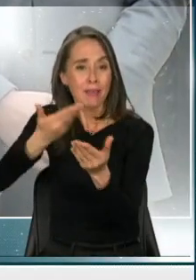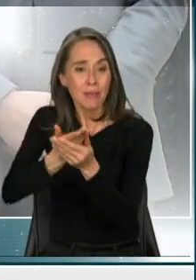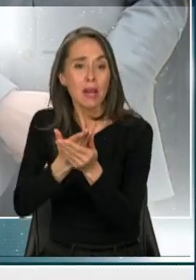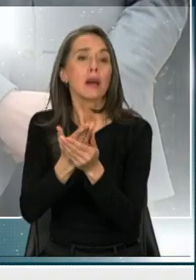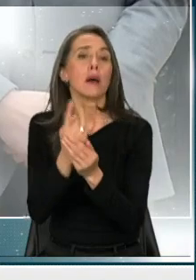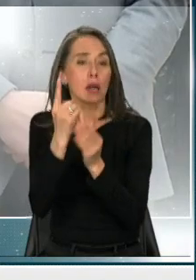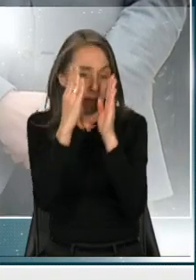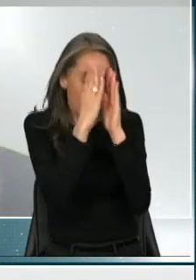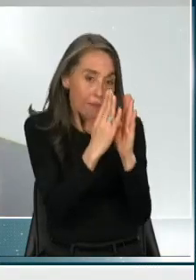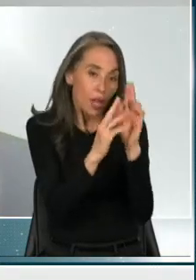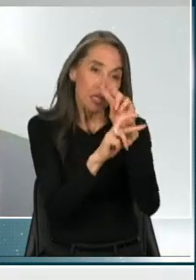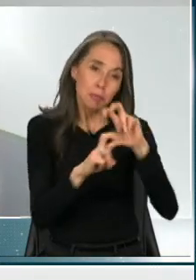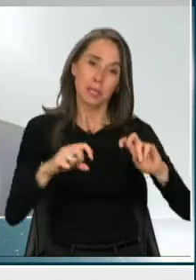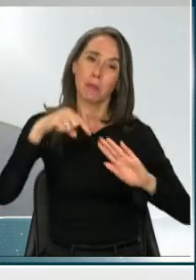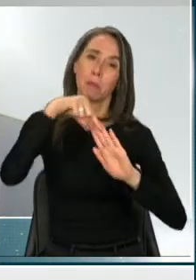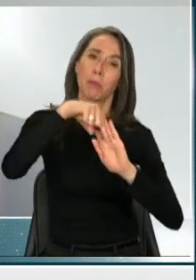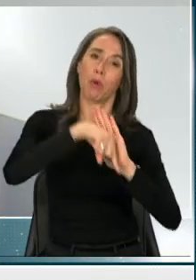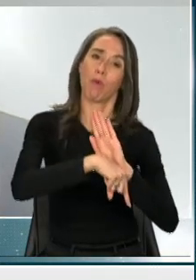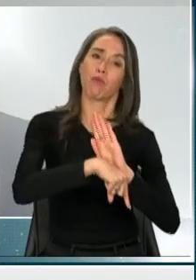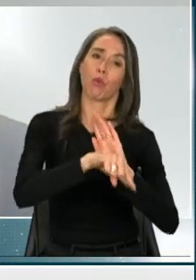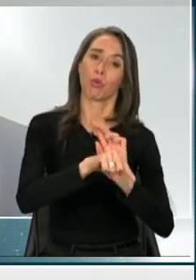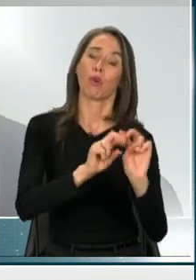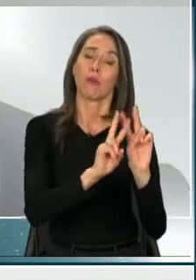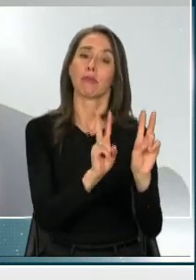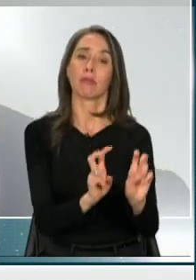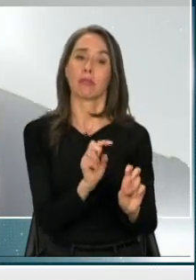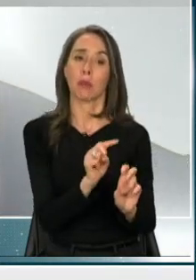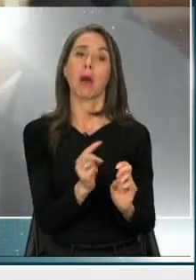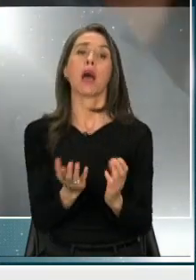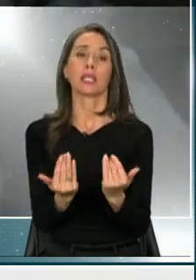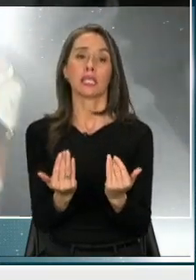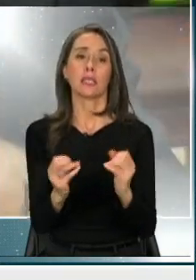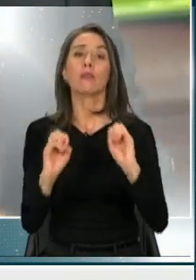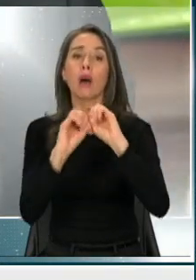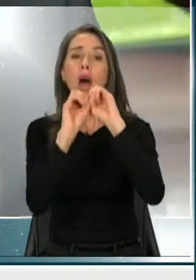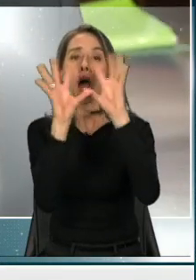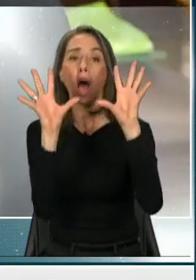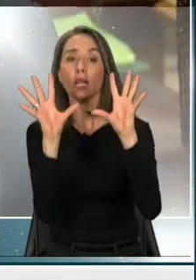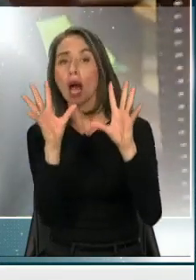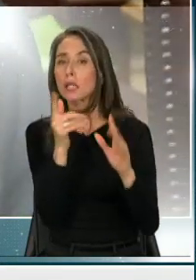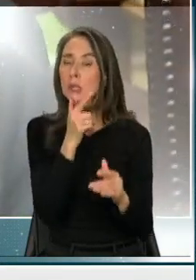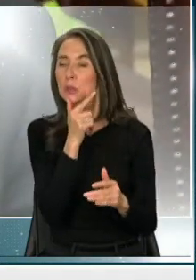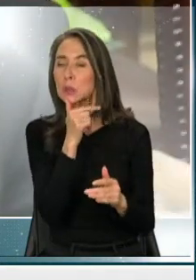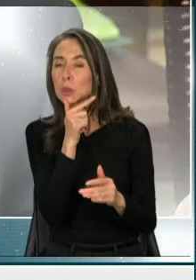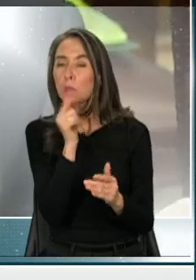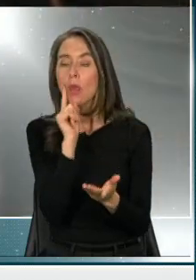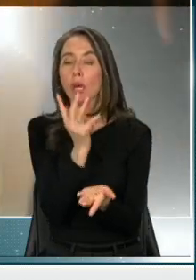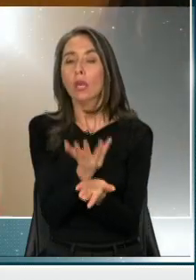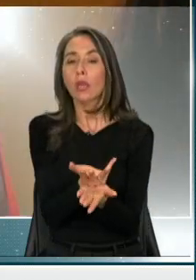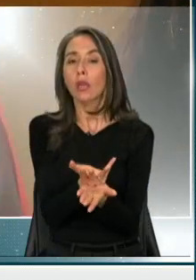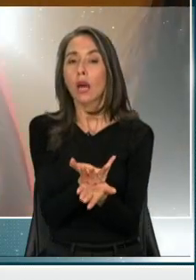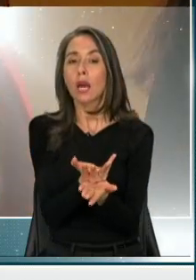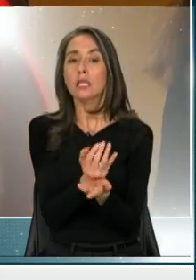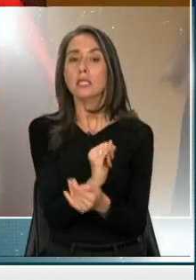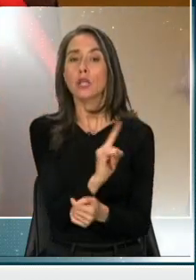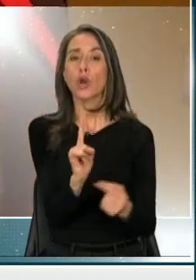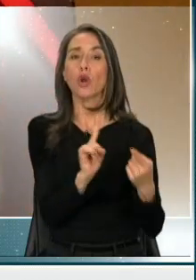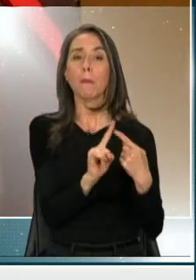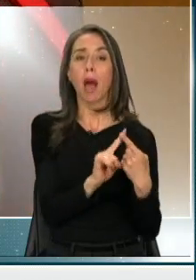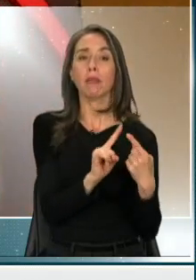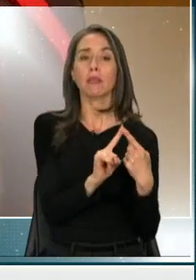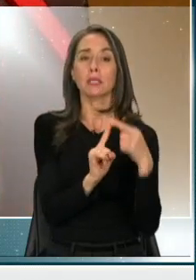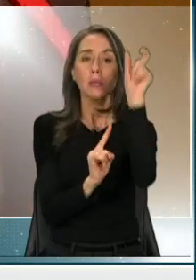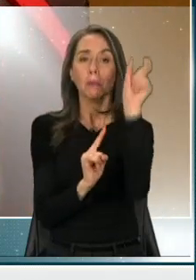investigar con profundidad este asunto pues es necesario despejar toda duda existente respecto a la participación o no